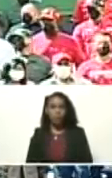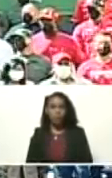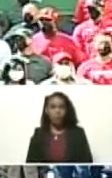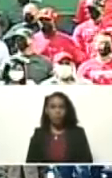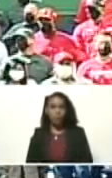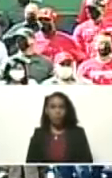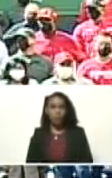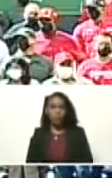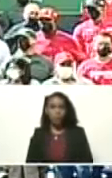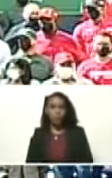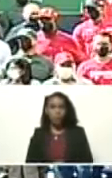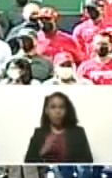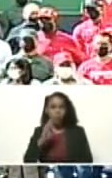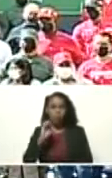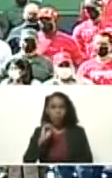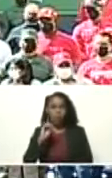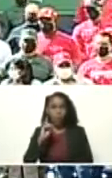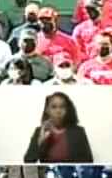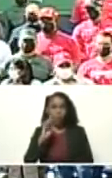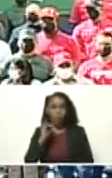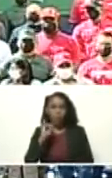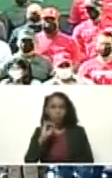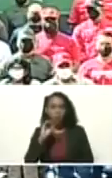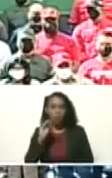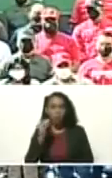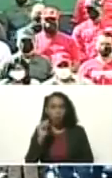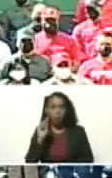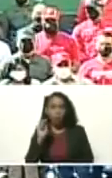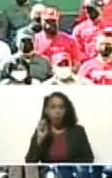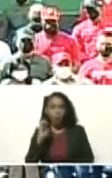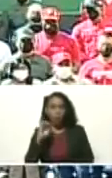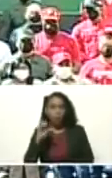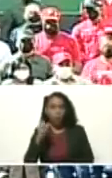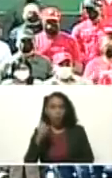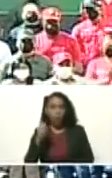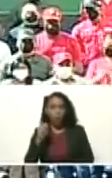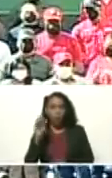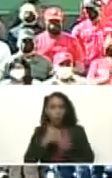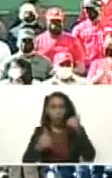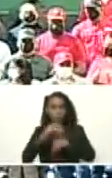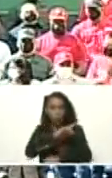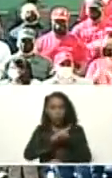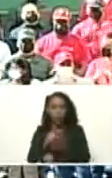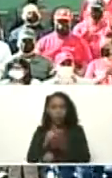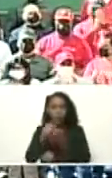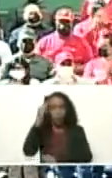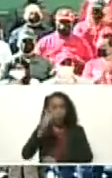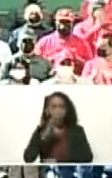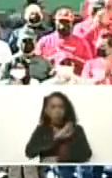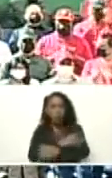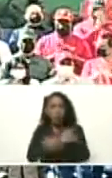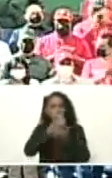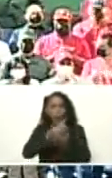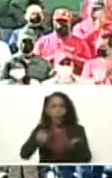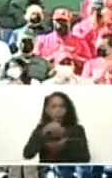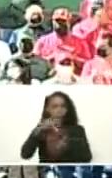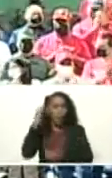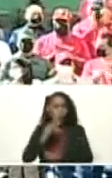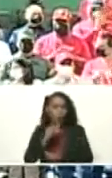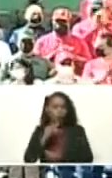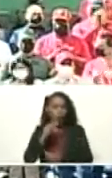la Rodriguera. Quiero saludar al alto mando militar de la Fuerza Armada Nacional Bolivariana,